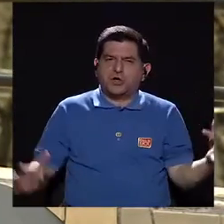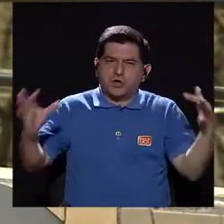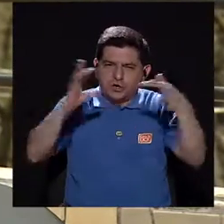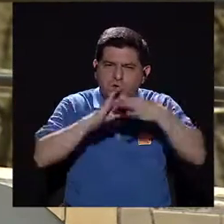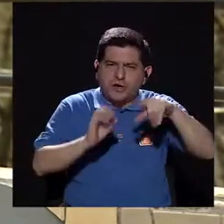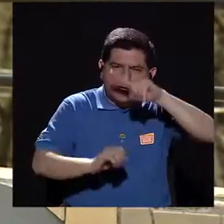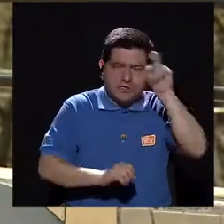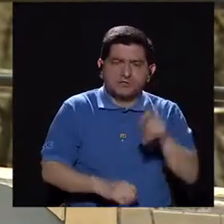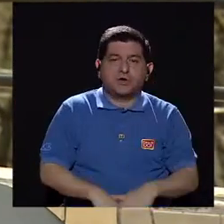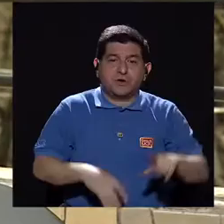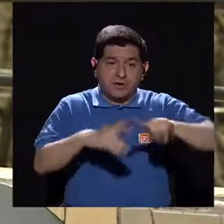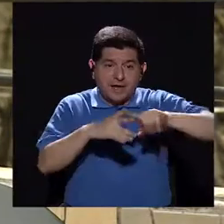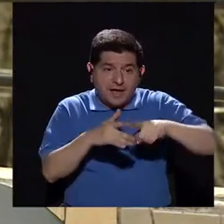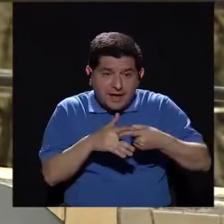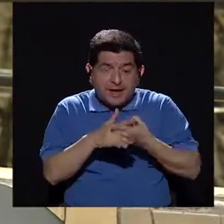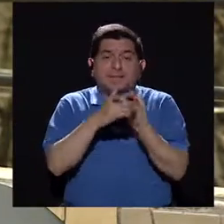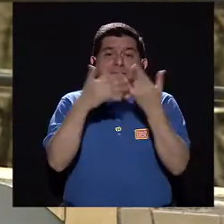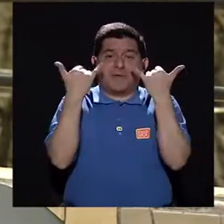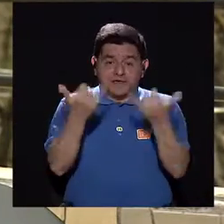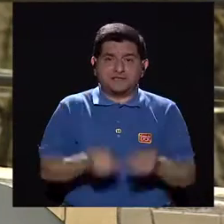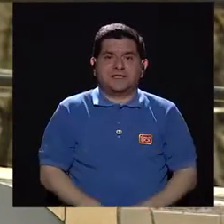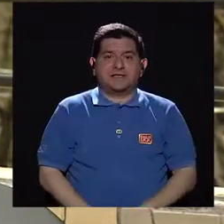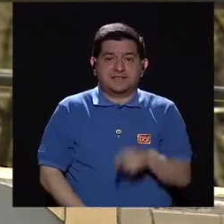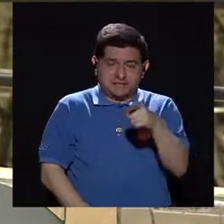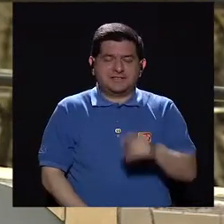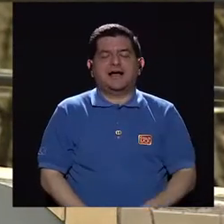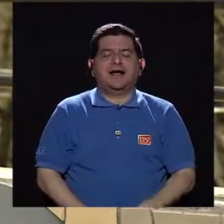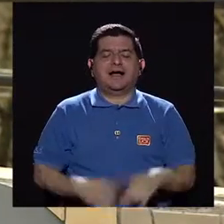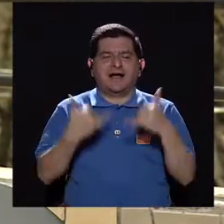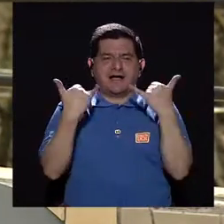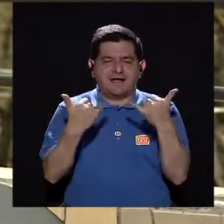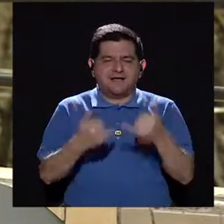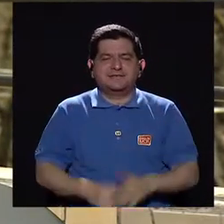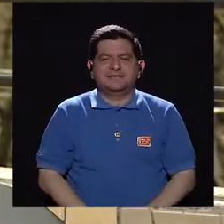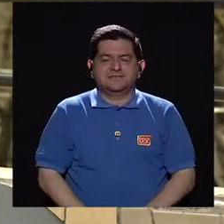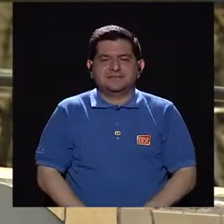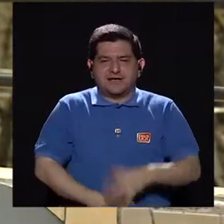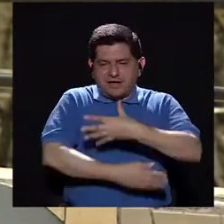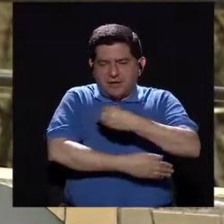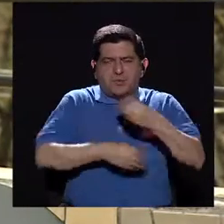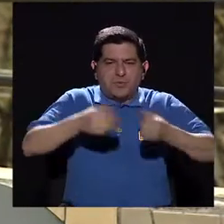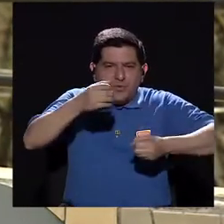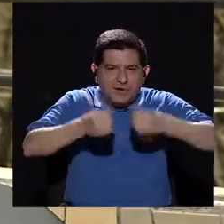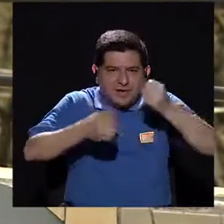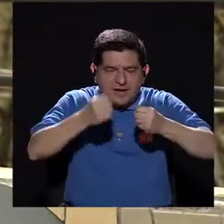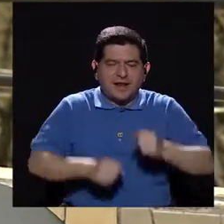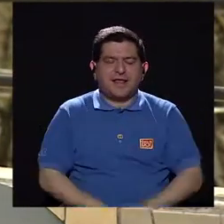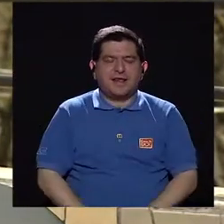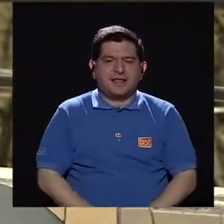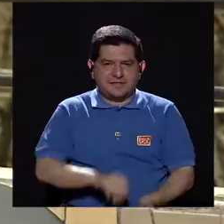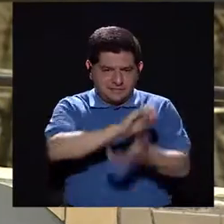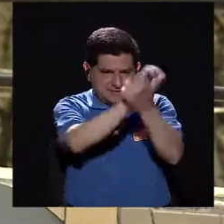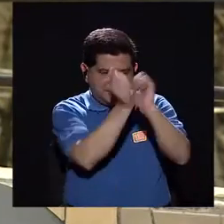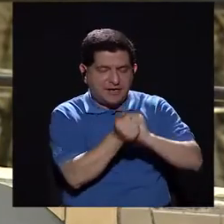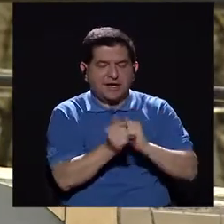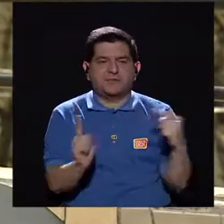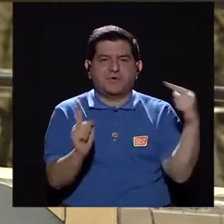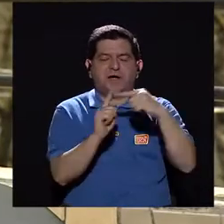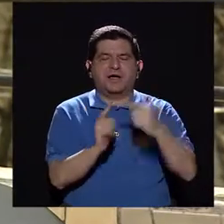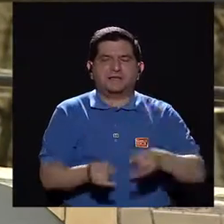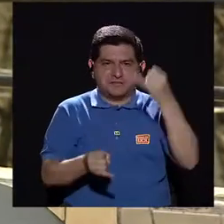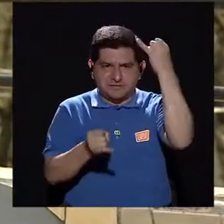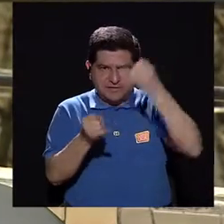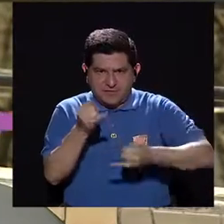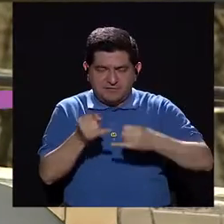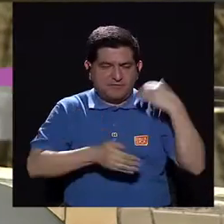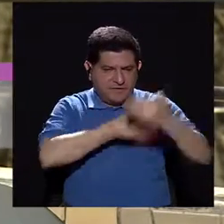yo creo que se relaciona con la pregunta, comienza a producir ya la leche transición camino a lo que va a ser la leche madura que